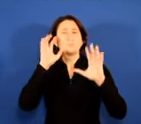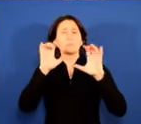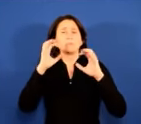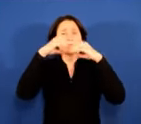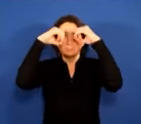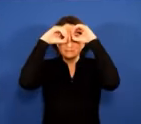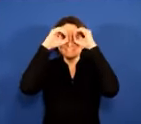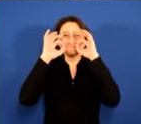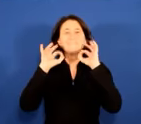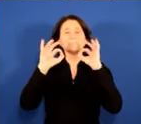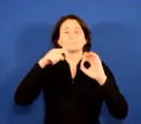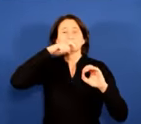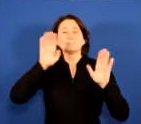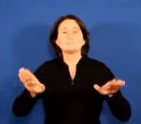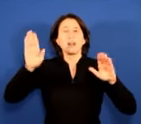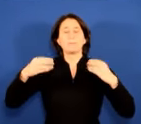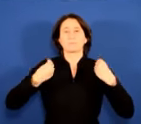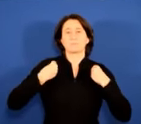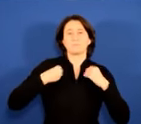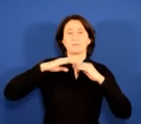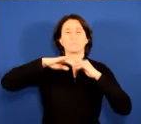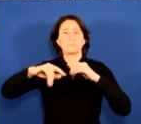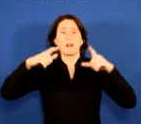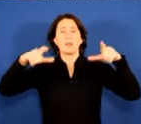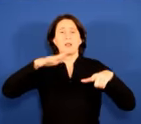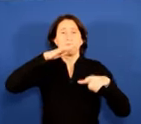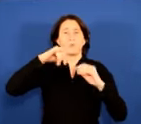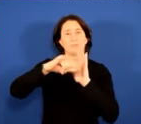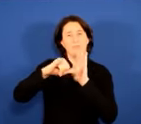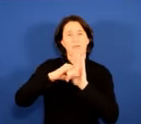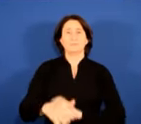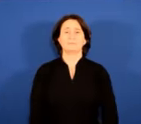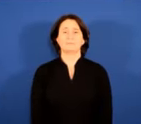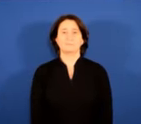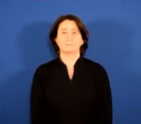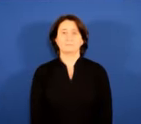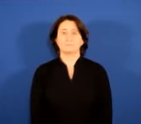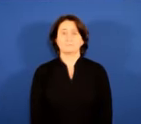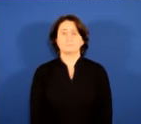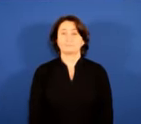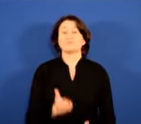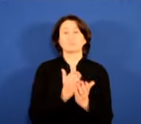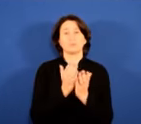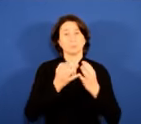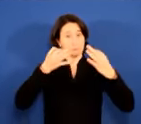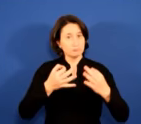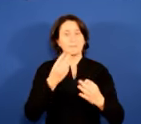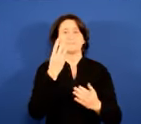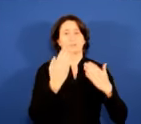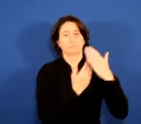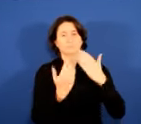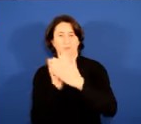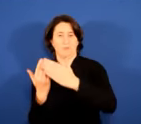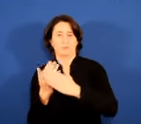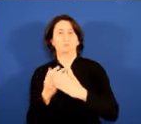de iniciación a la observación de aves acuáticas. Este curso se enmarca dentro de las actividades de formación y educación ambiental que